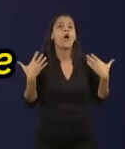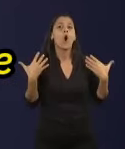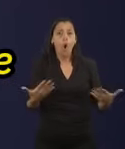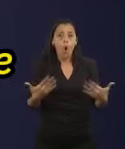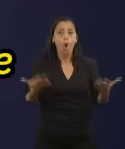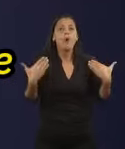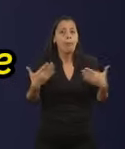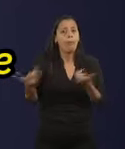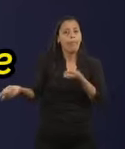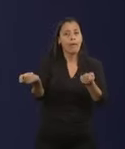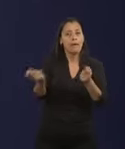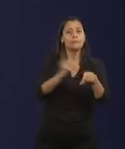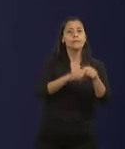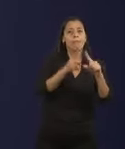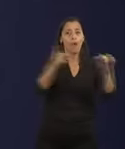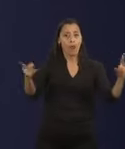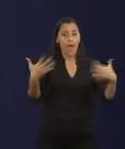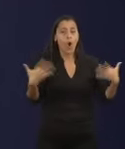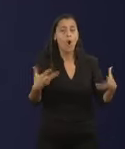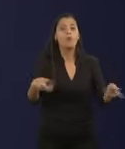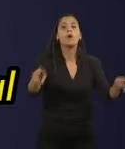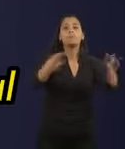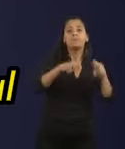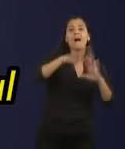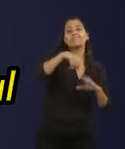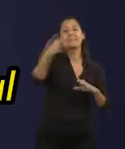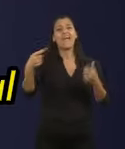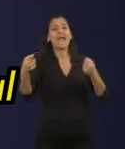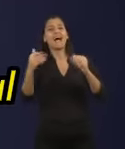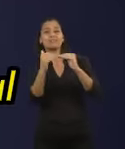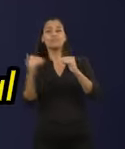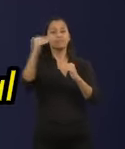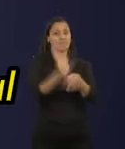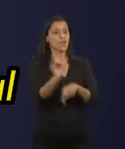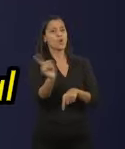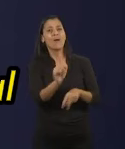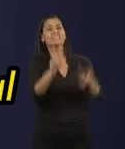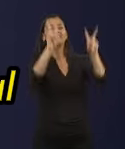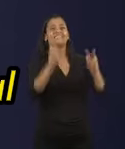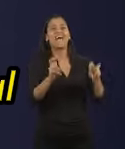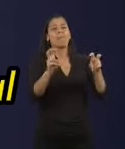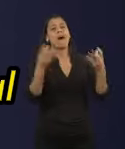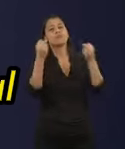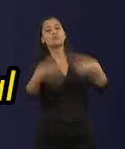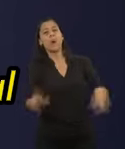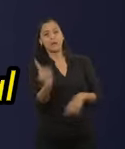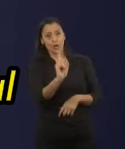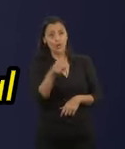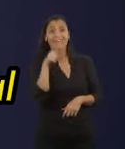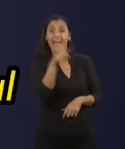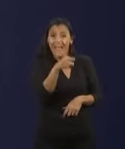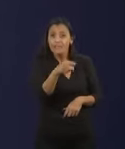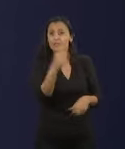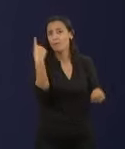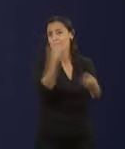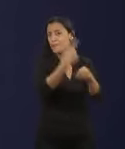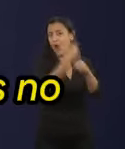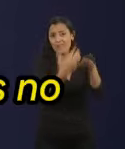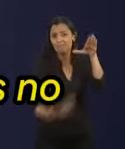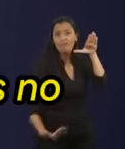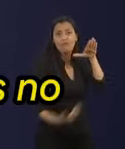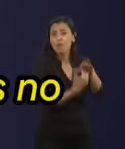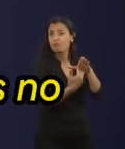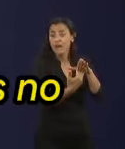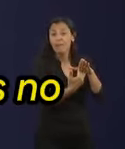por supuesto que el superad fiscal no es un tema aislado sino que es la pieza fundamental